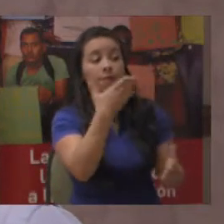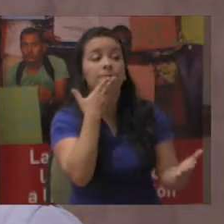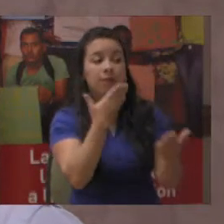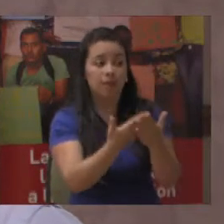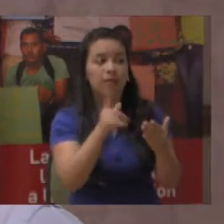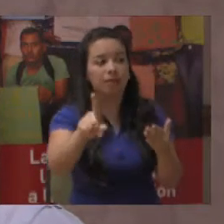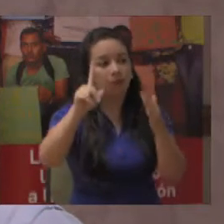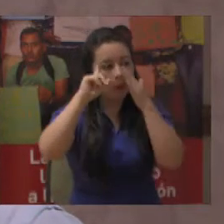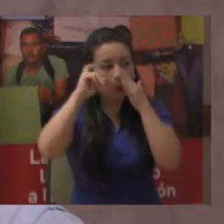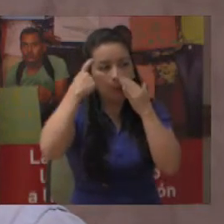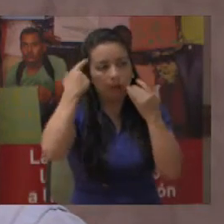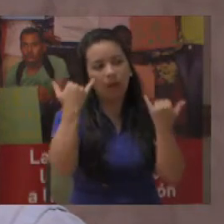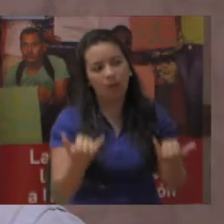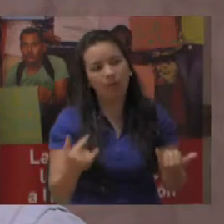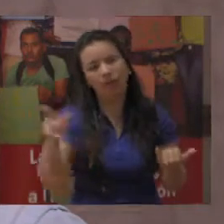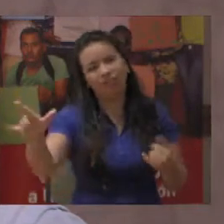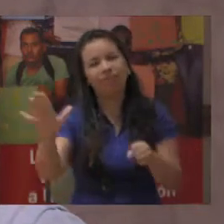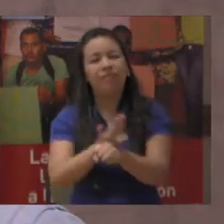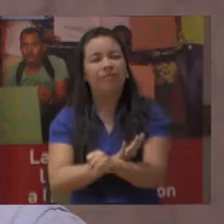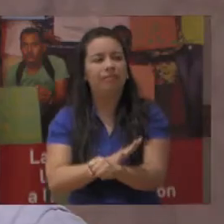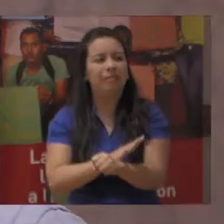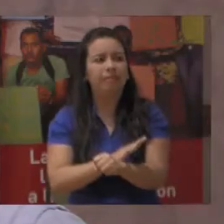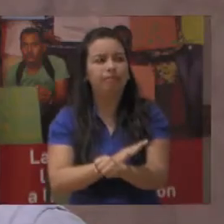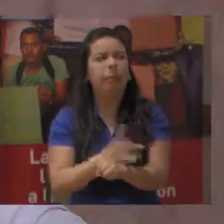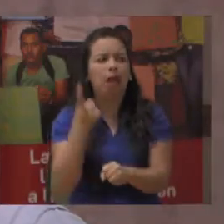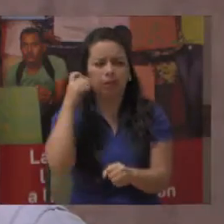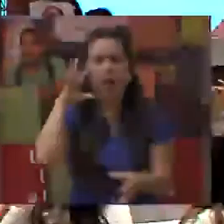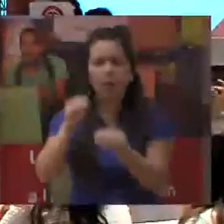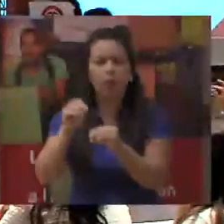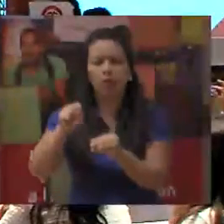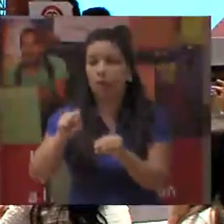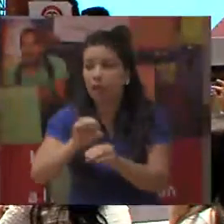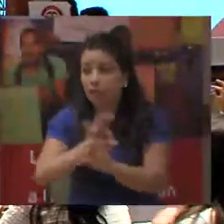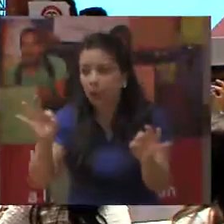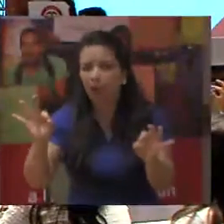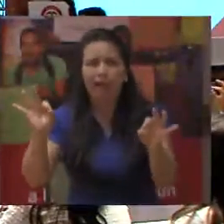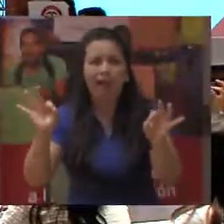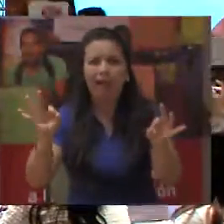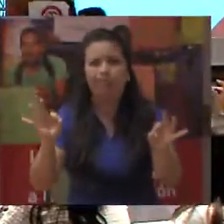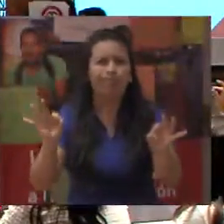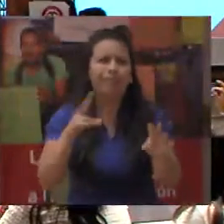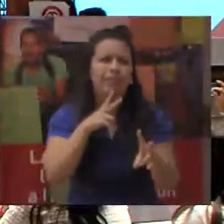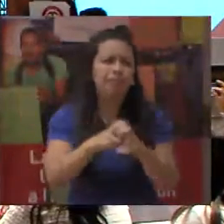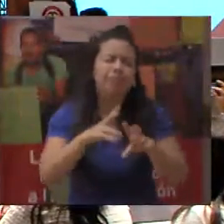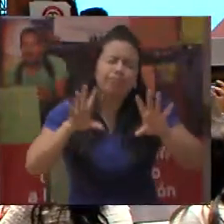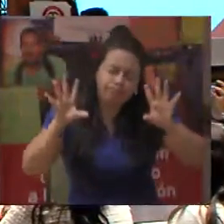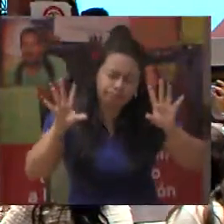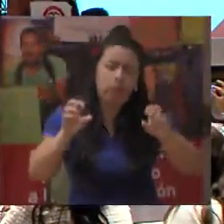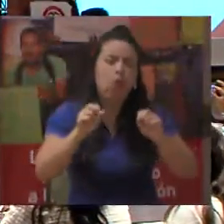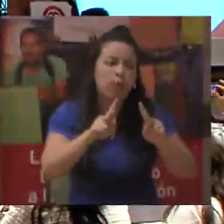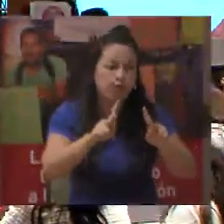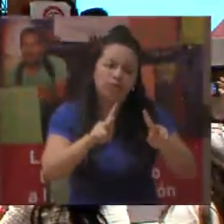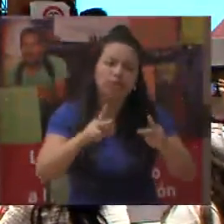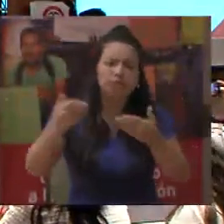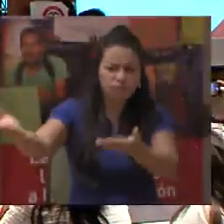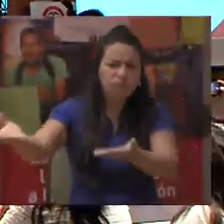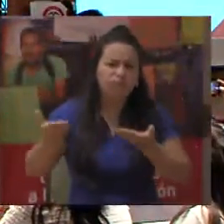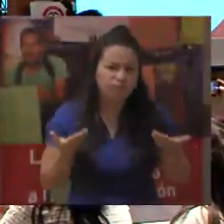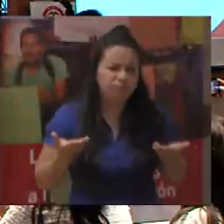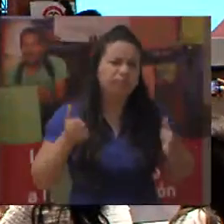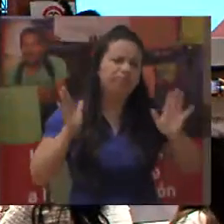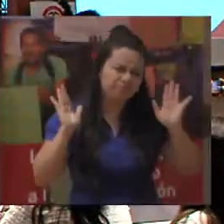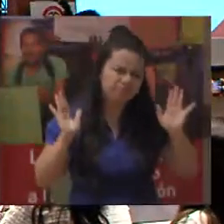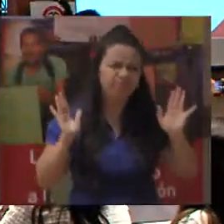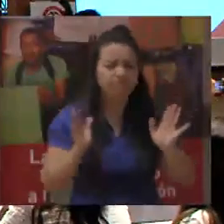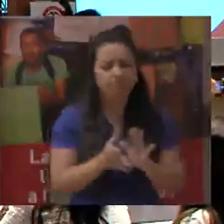gobernadora desafortunadamente a último minuto nos tuvo que cancelar por un tema que tiene de urgencia.